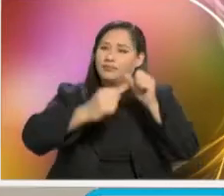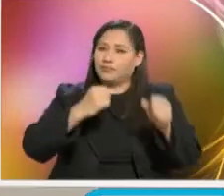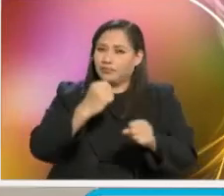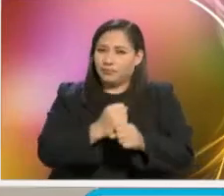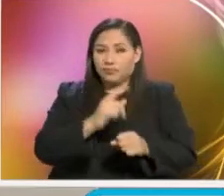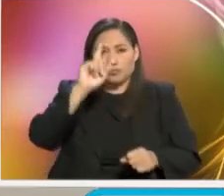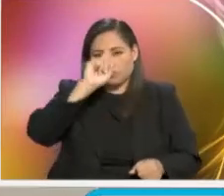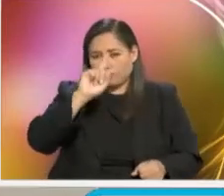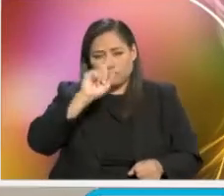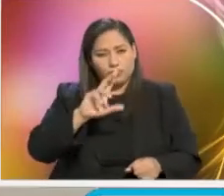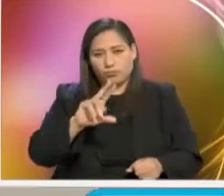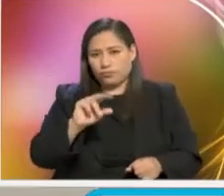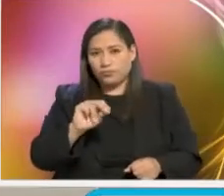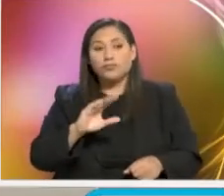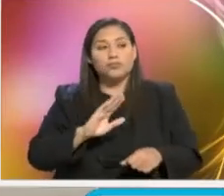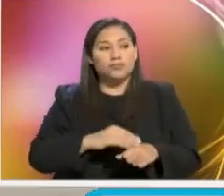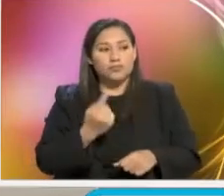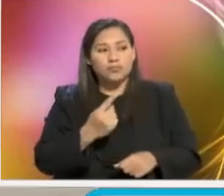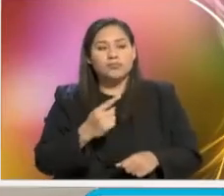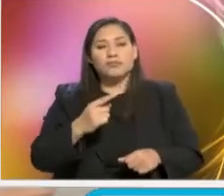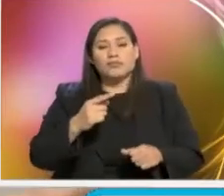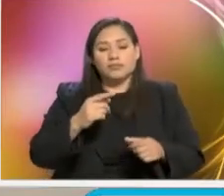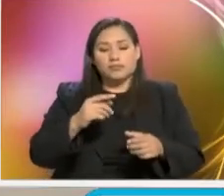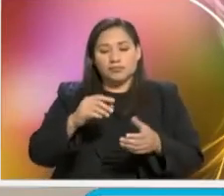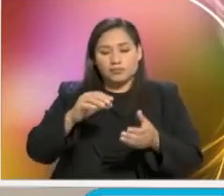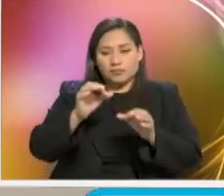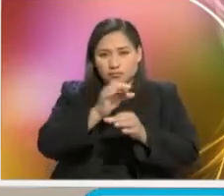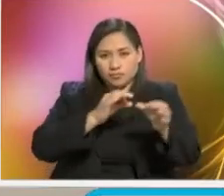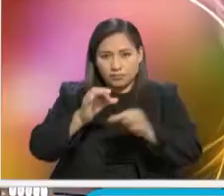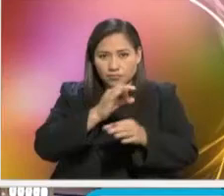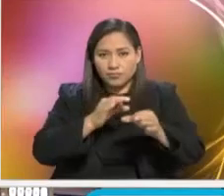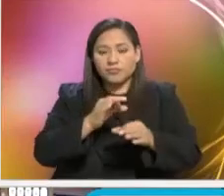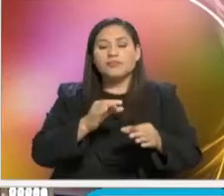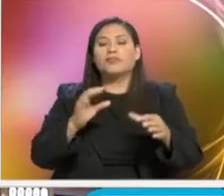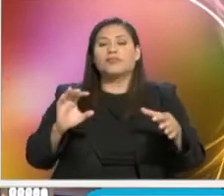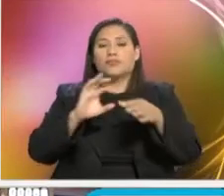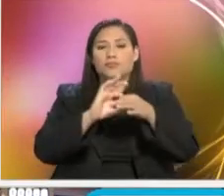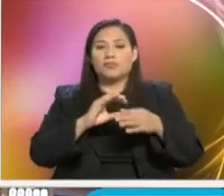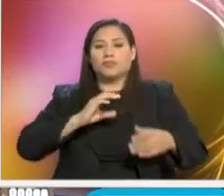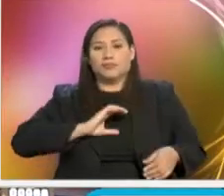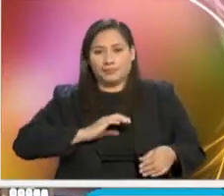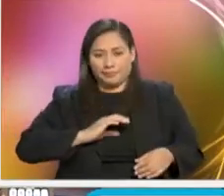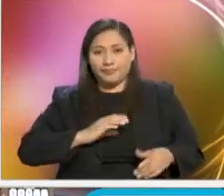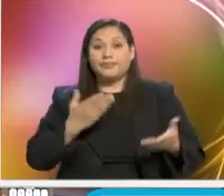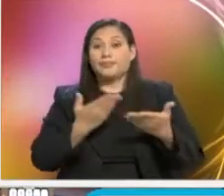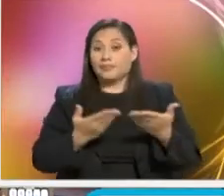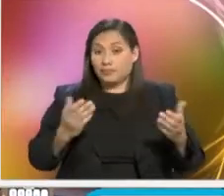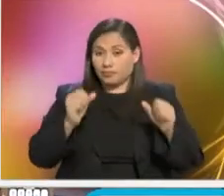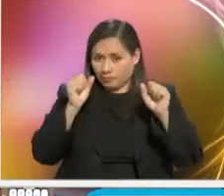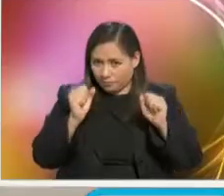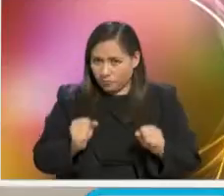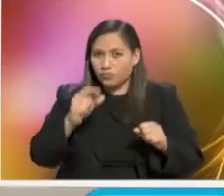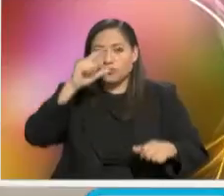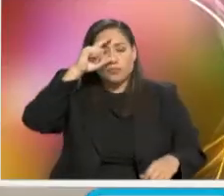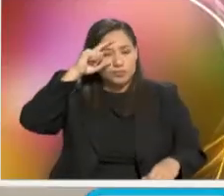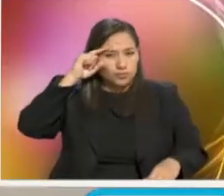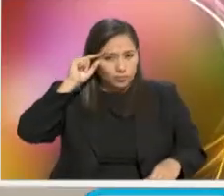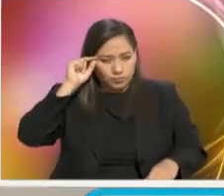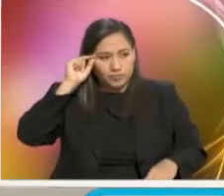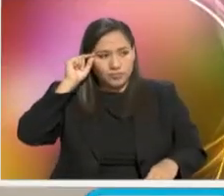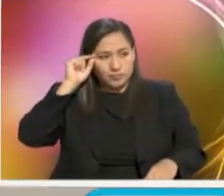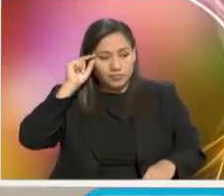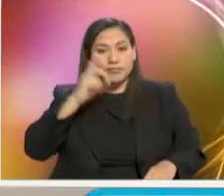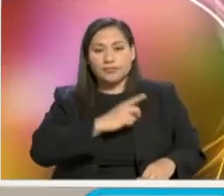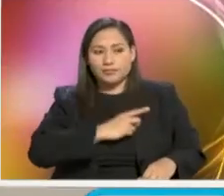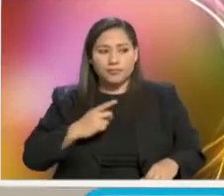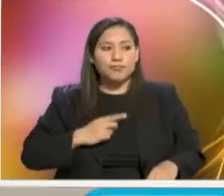estaba recomendada porque generaba estebócidos que están relacionados con el cáncer. Hoy en día se sabe que es seguro, que es una hierba y que